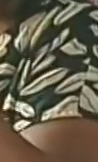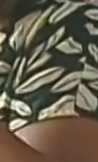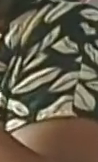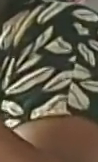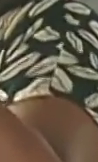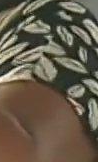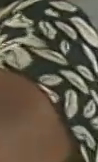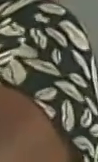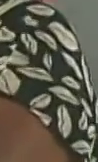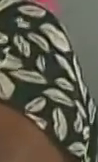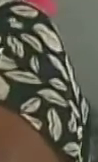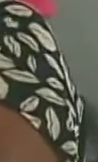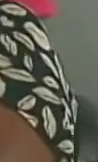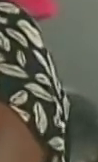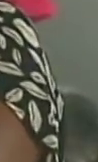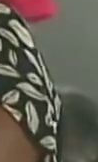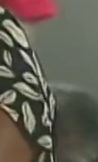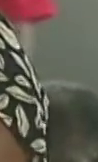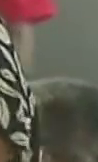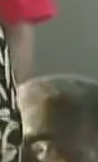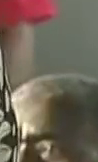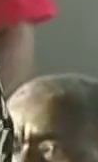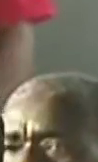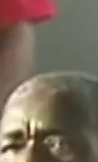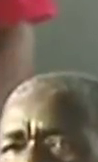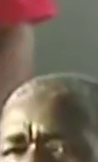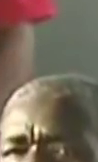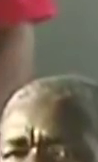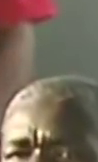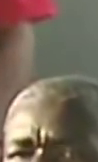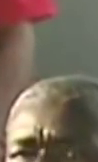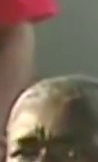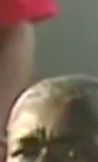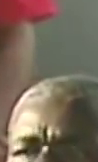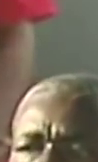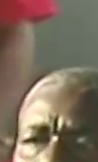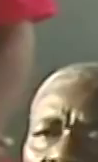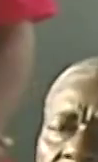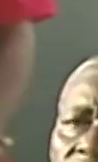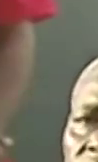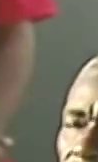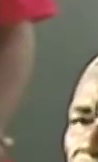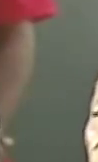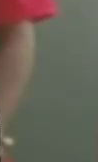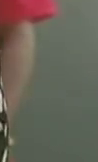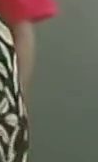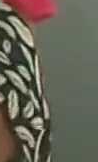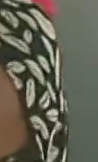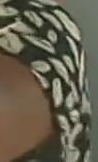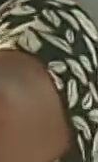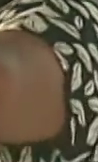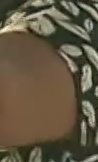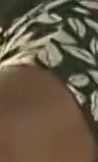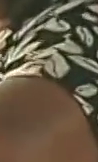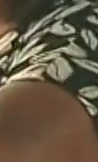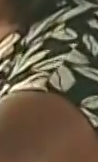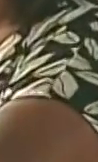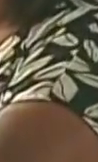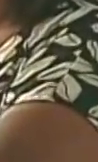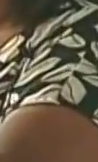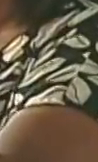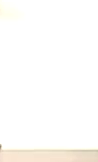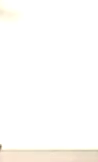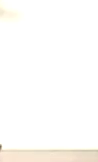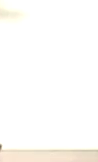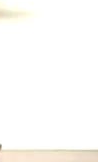porque hay una situación y tenemos que evaluar cada caso en las diferentes comunidades pesqueras, pero debemos de tener pero una